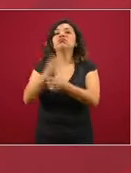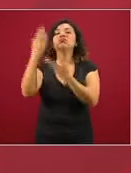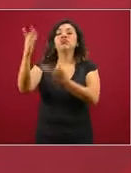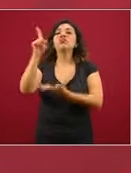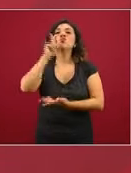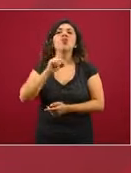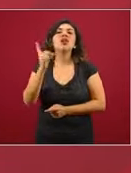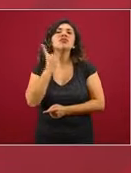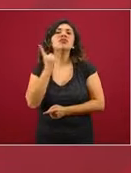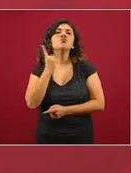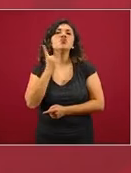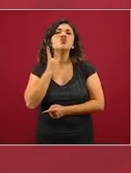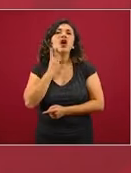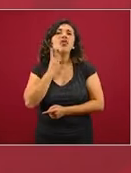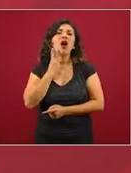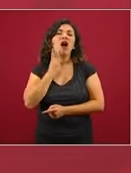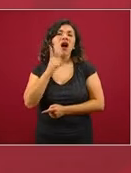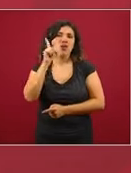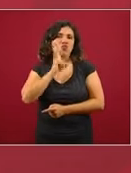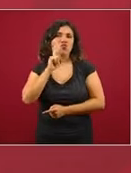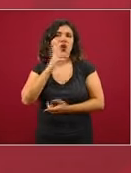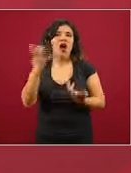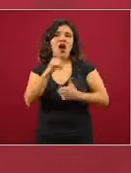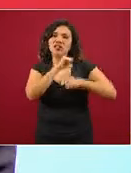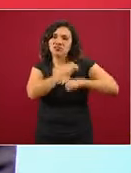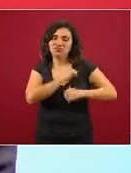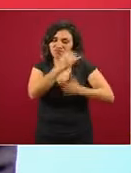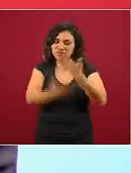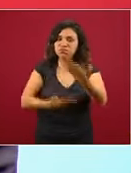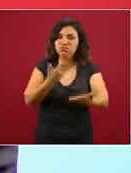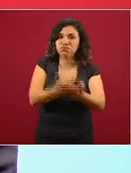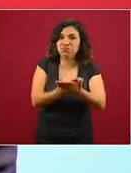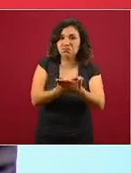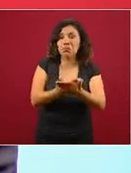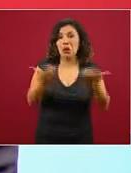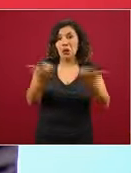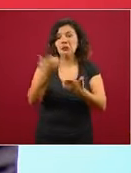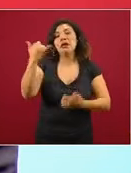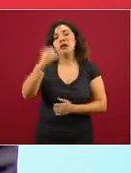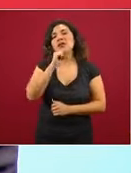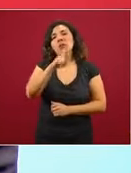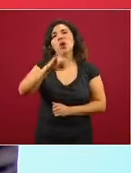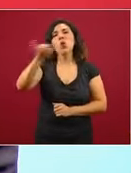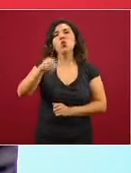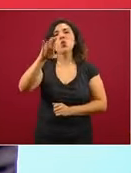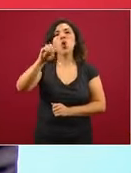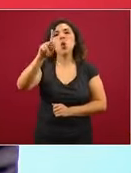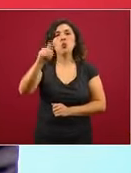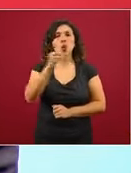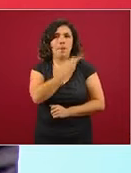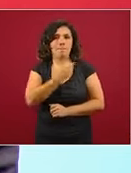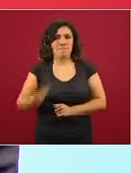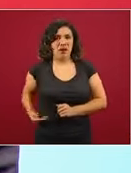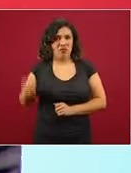la diputada que propuso la iniciativa y al presidente de la Junta de Coordinación